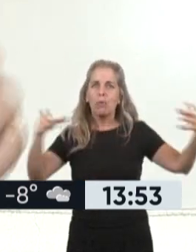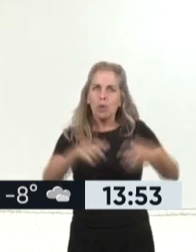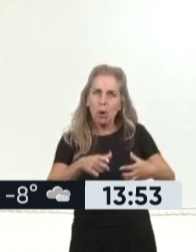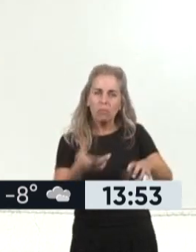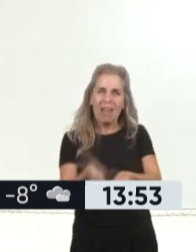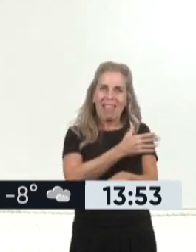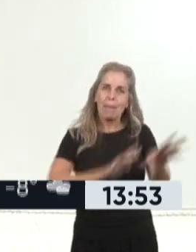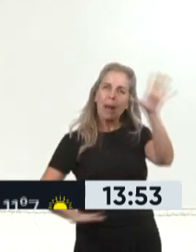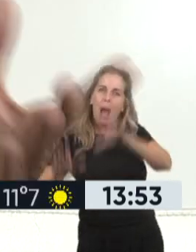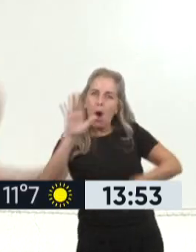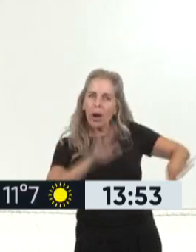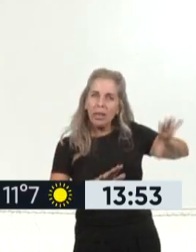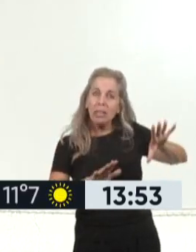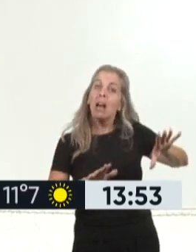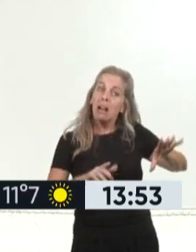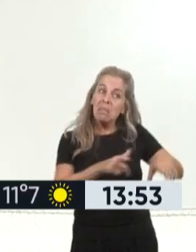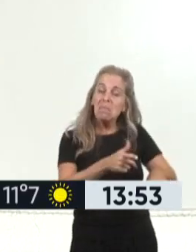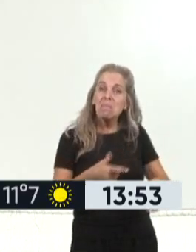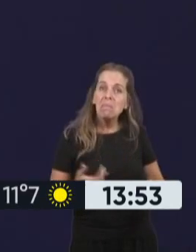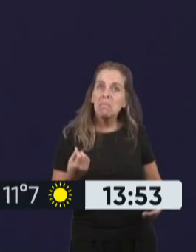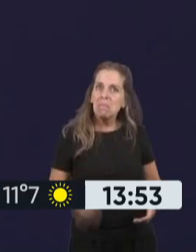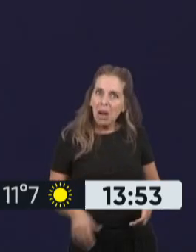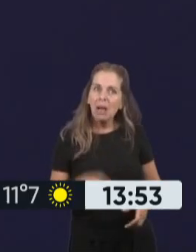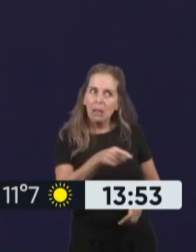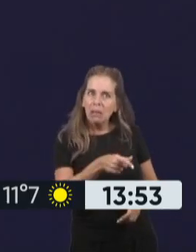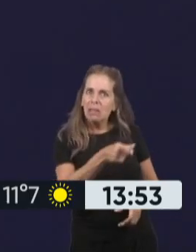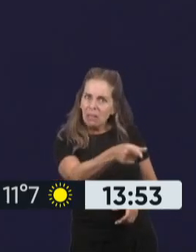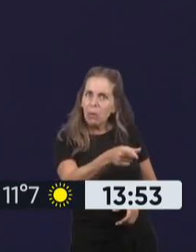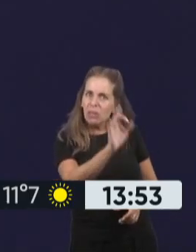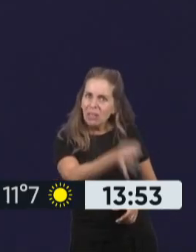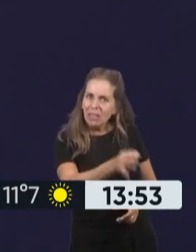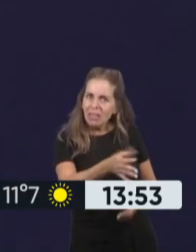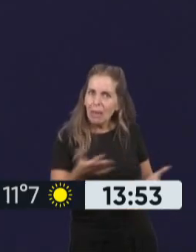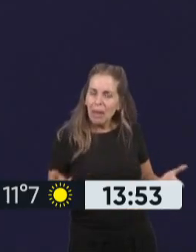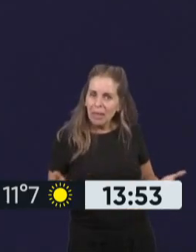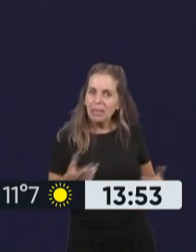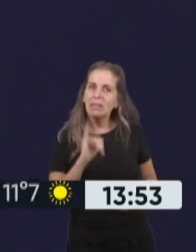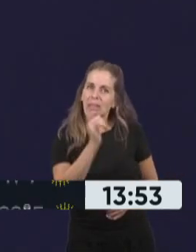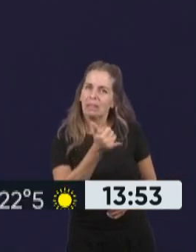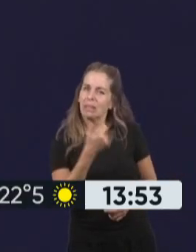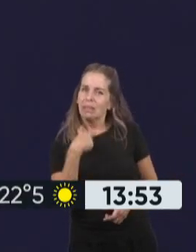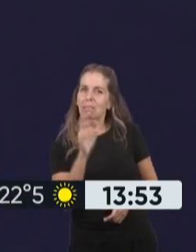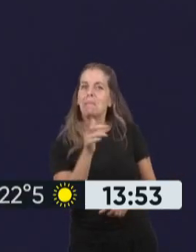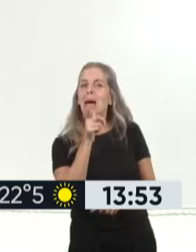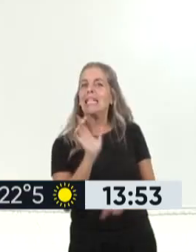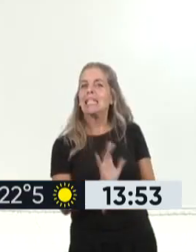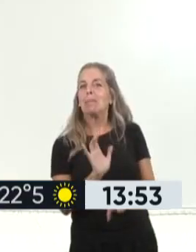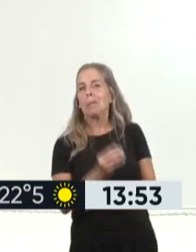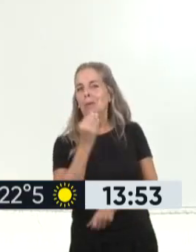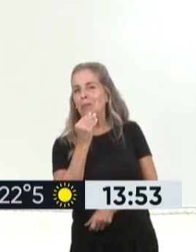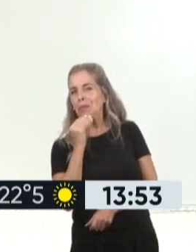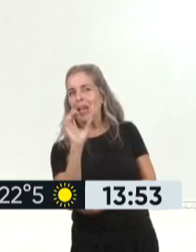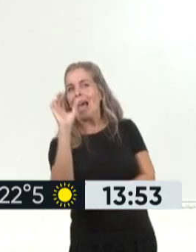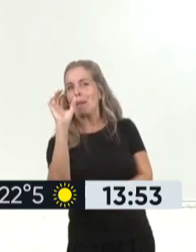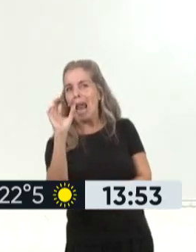el operativo de seguridad. Mira vos. Y, veo que tenés cámaras, ¿no? ¿Cómo? En la supuesta reunión veo que tengo tenés cámaras en las reuniones, sí. De hecho,